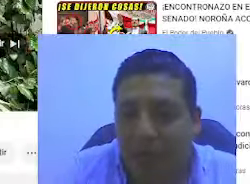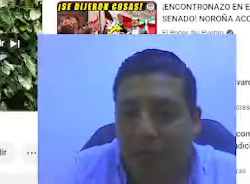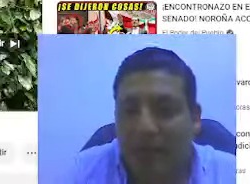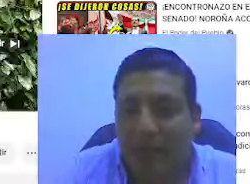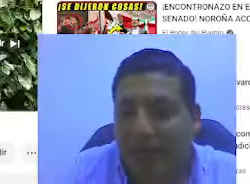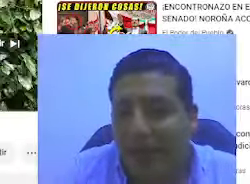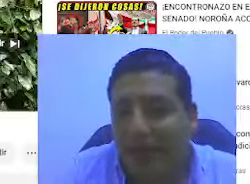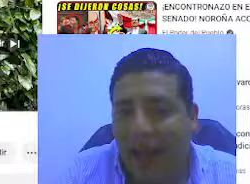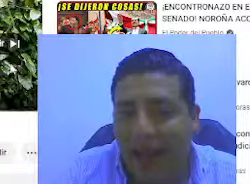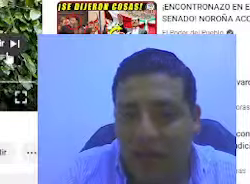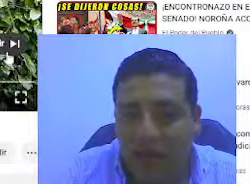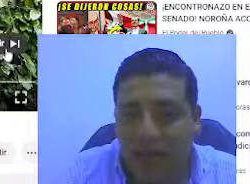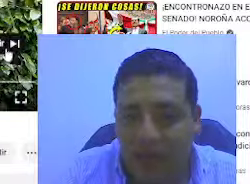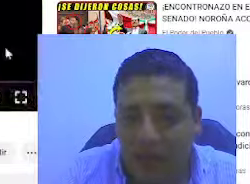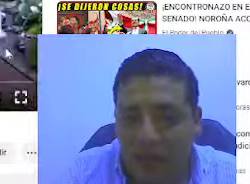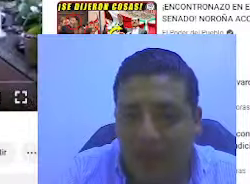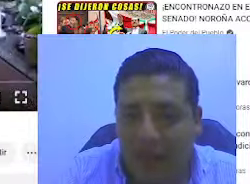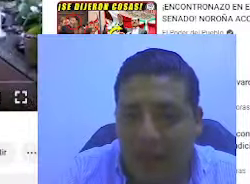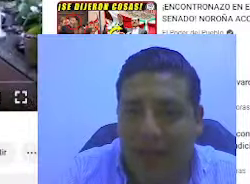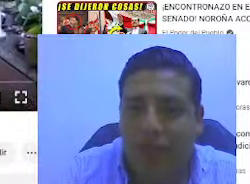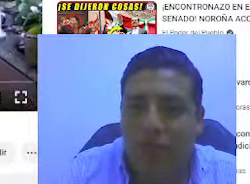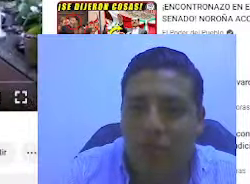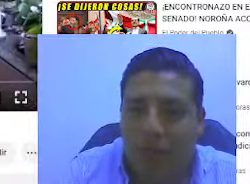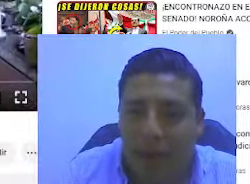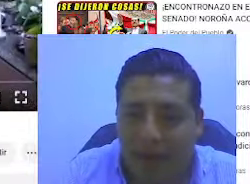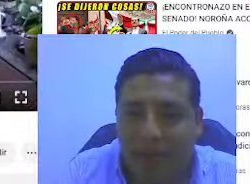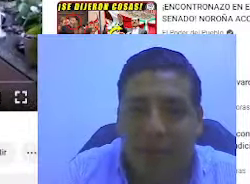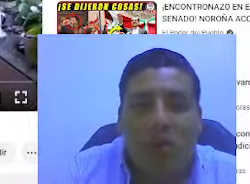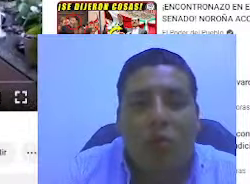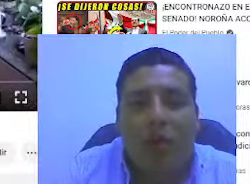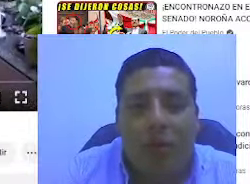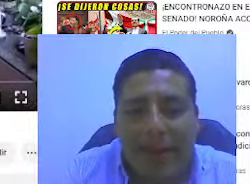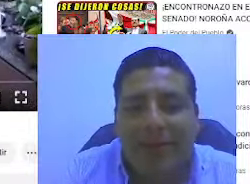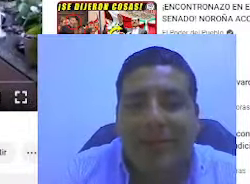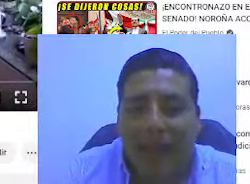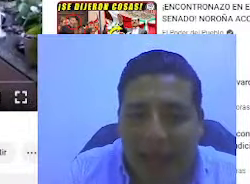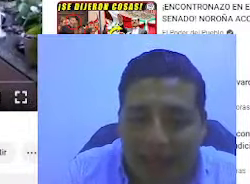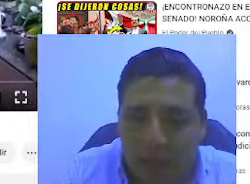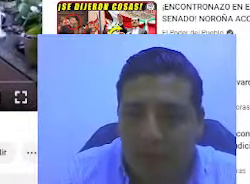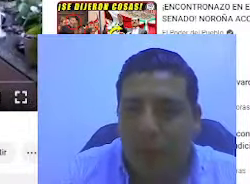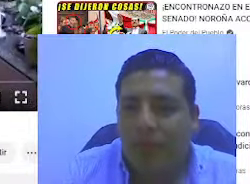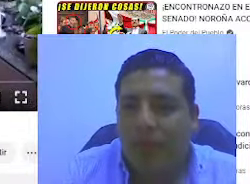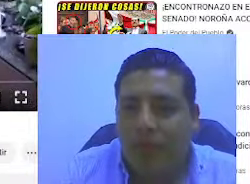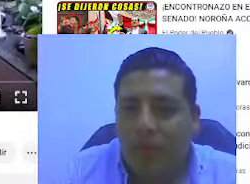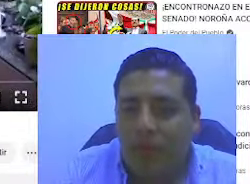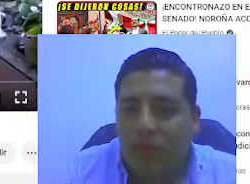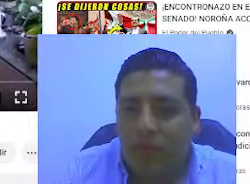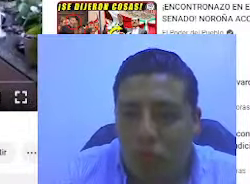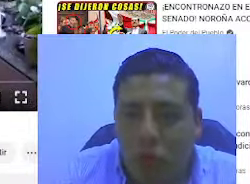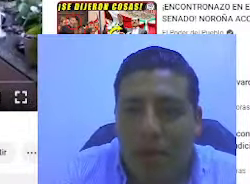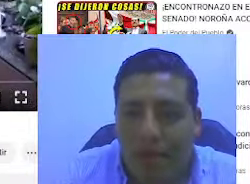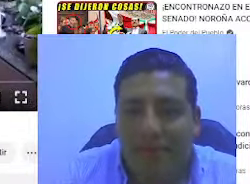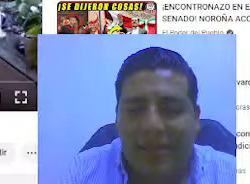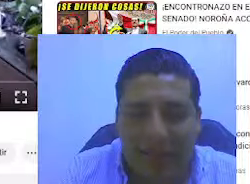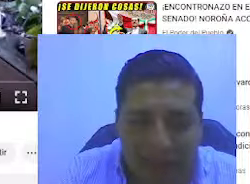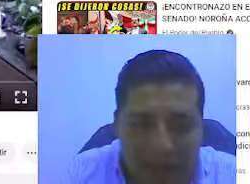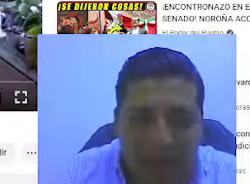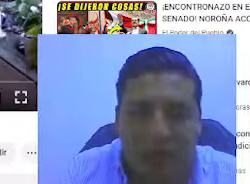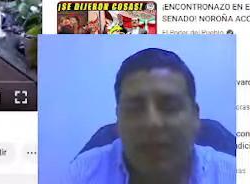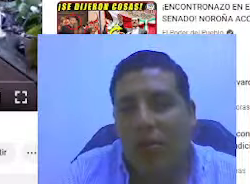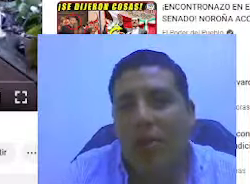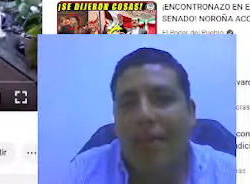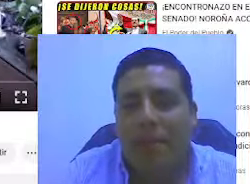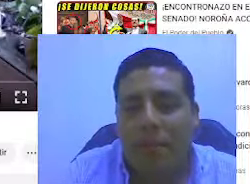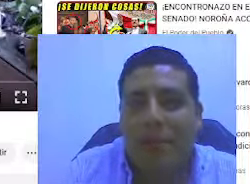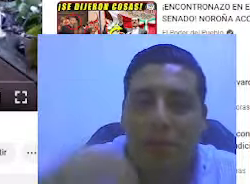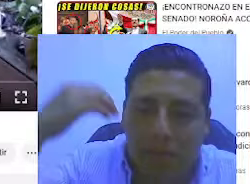tratado de decir que las cosas van mal en nuestro país cuando es claro sumamente